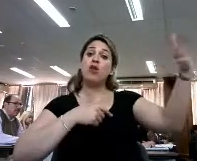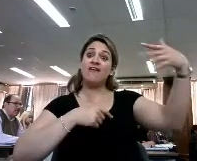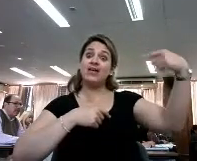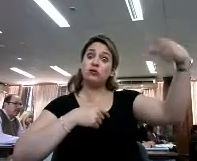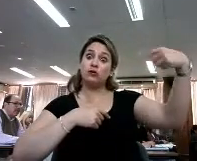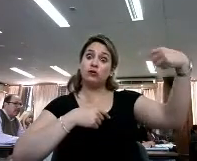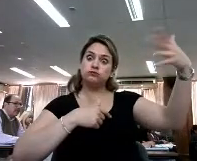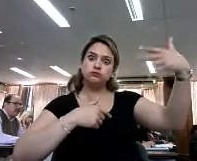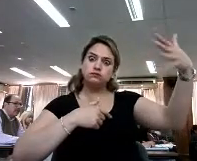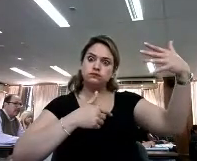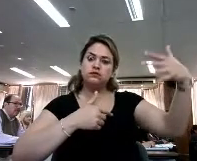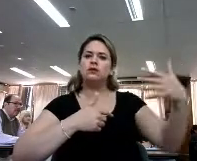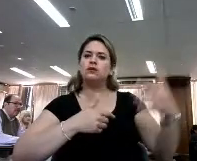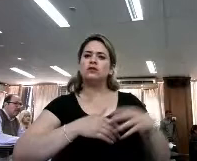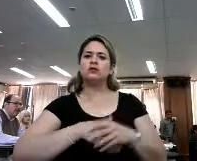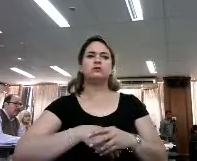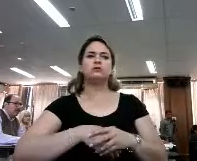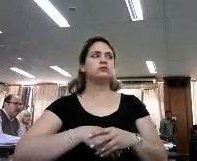molino.